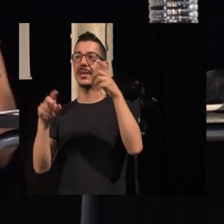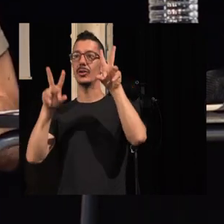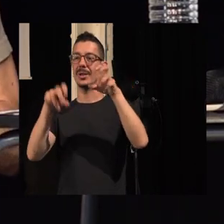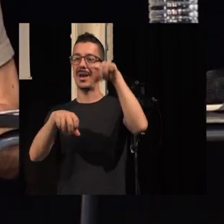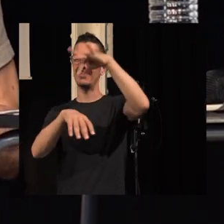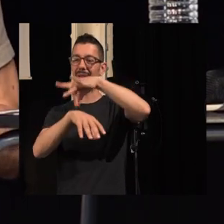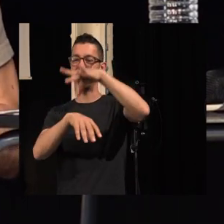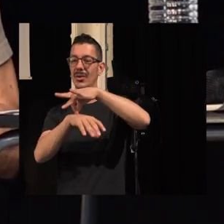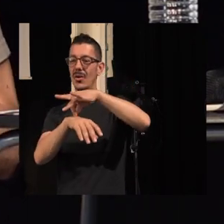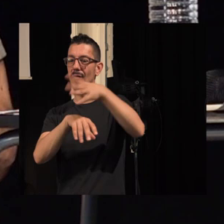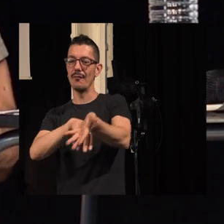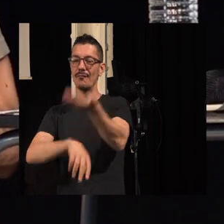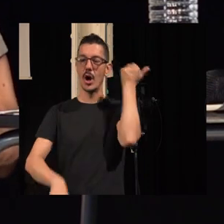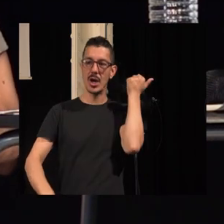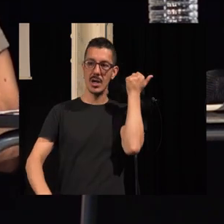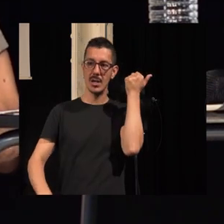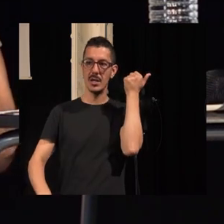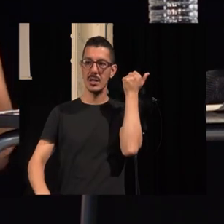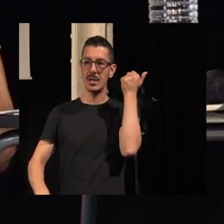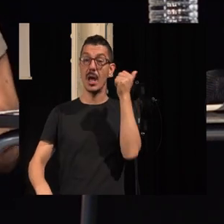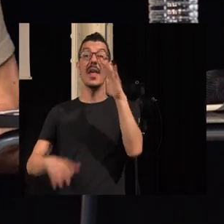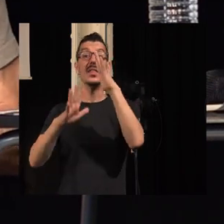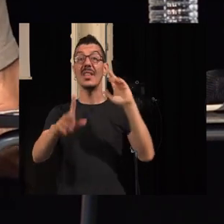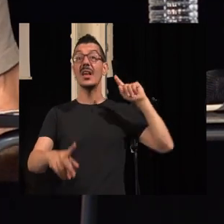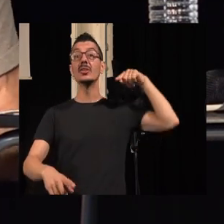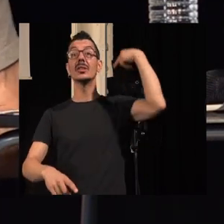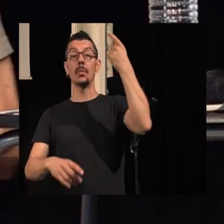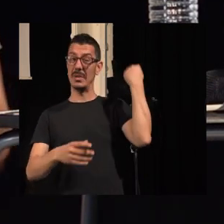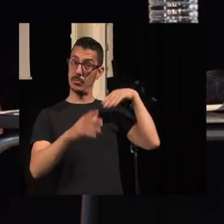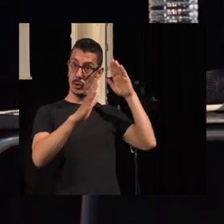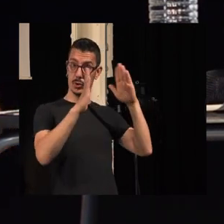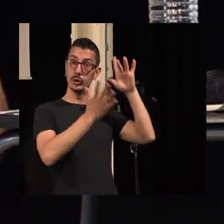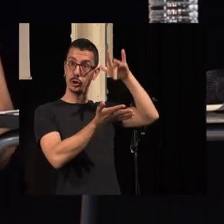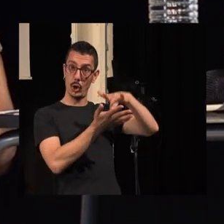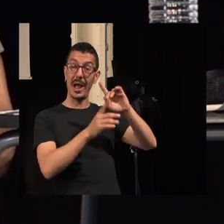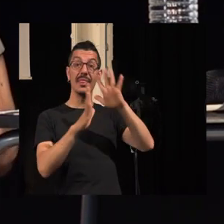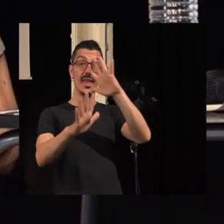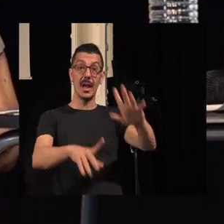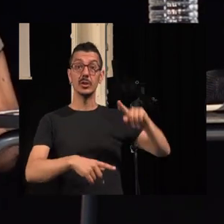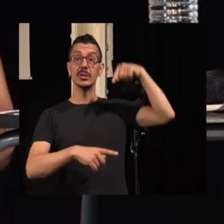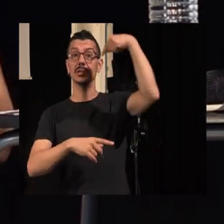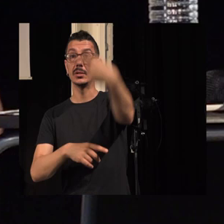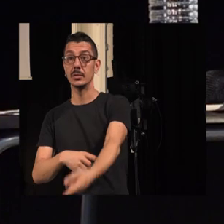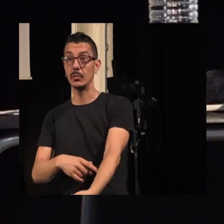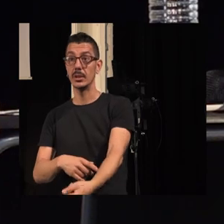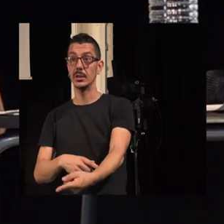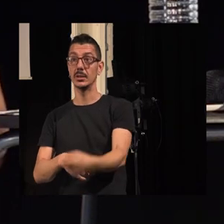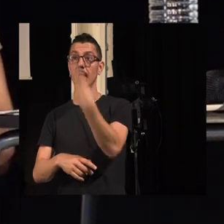caso no hay un ejemplo. Antes del